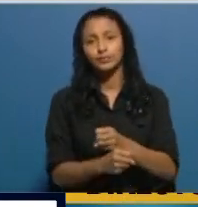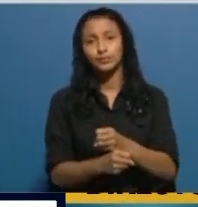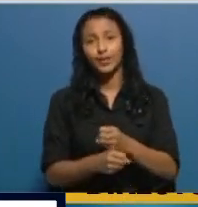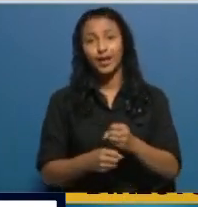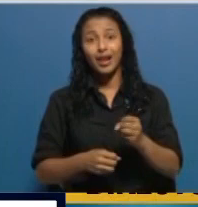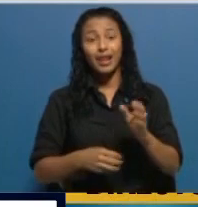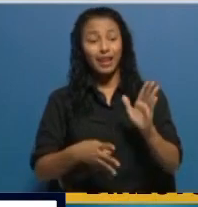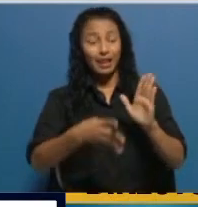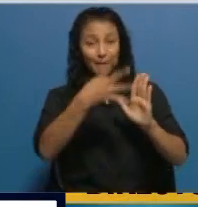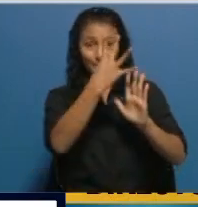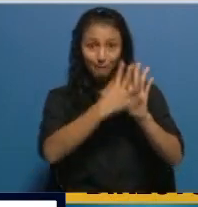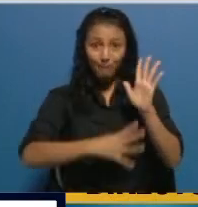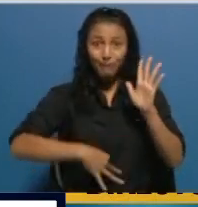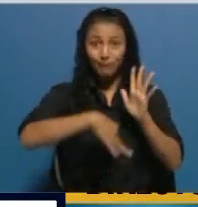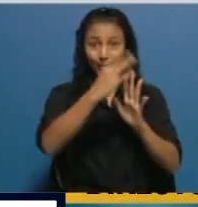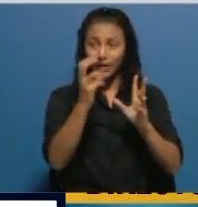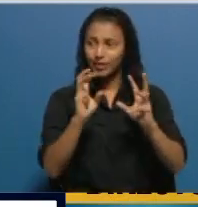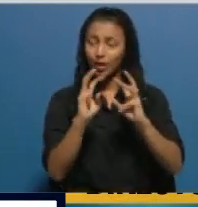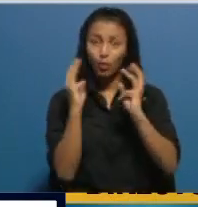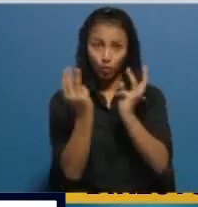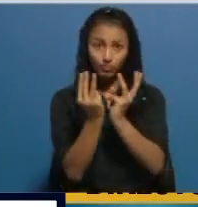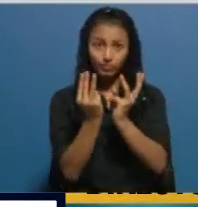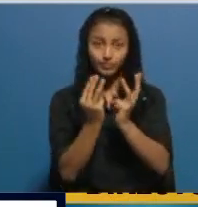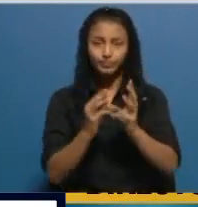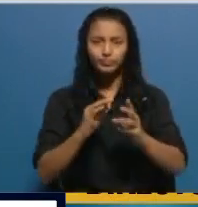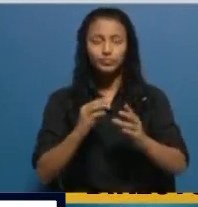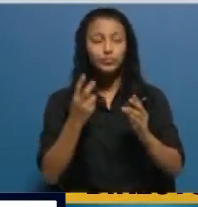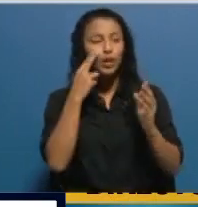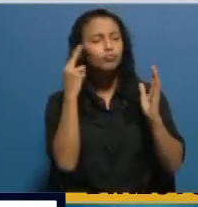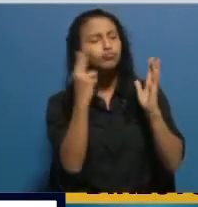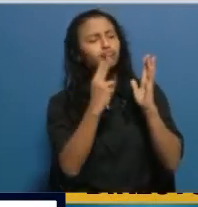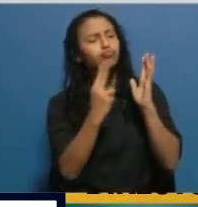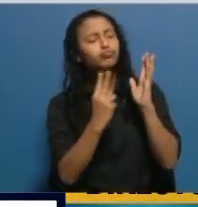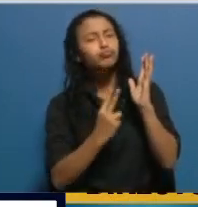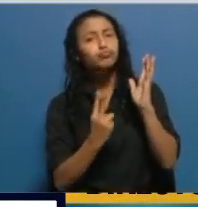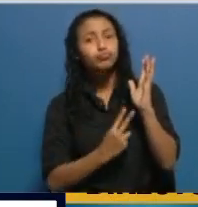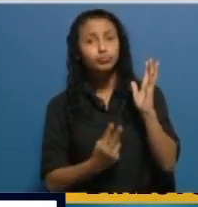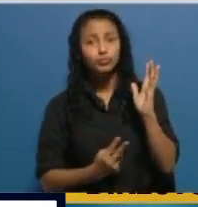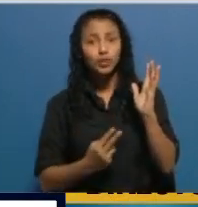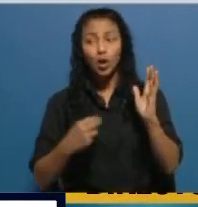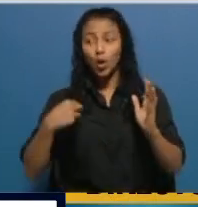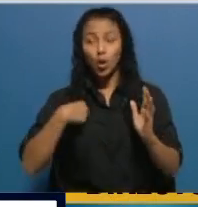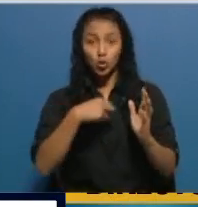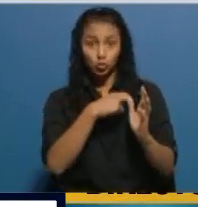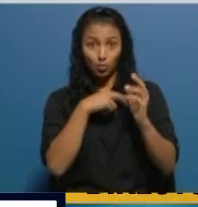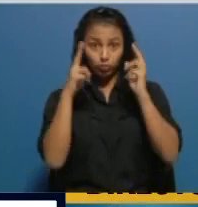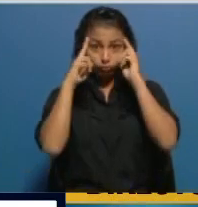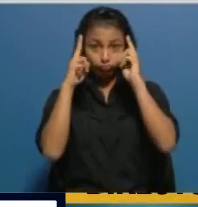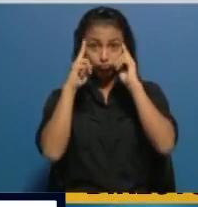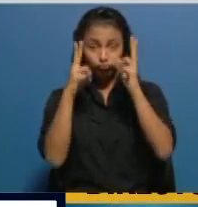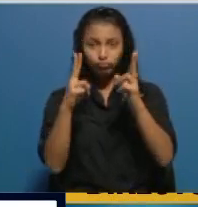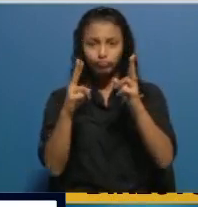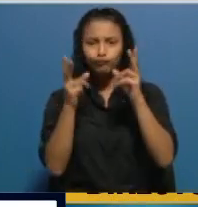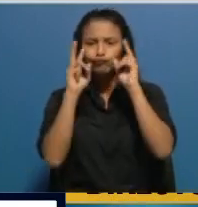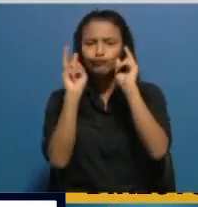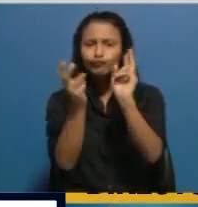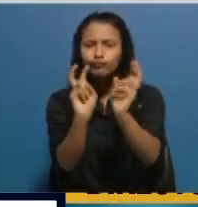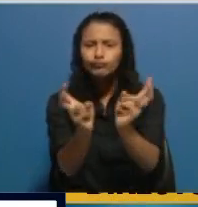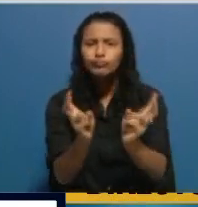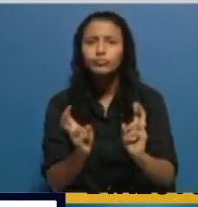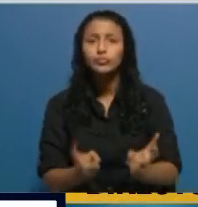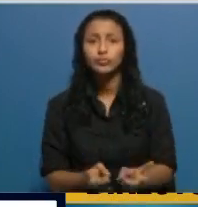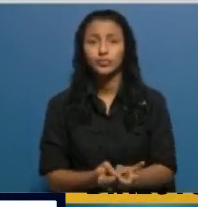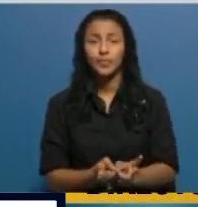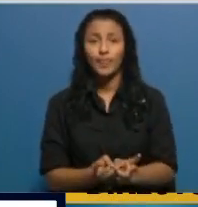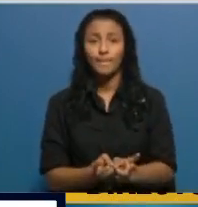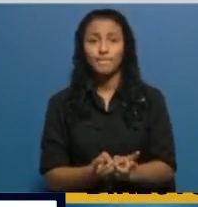será el reflejo de los planteamientos somos conscientes de las críticas y acusaciones vertidas